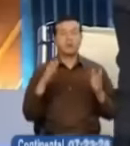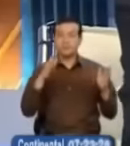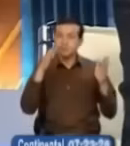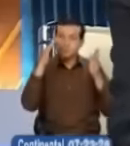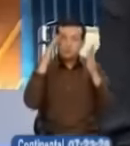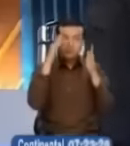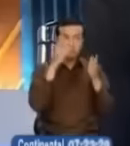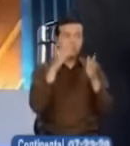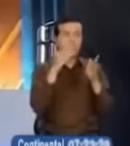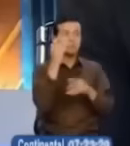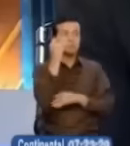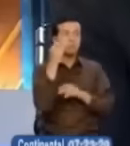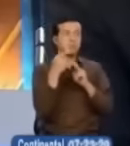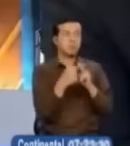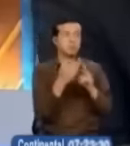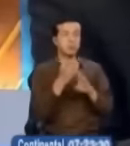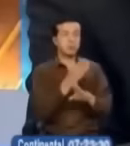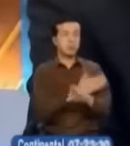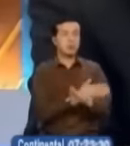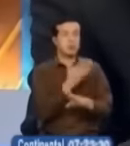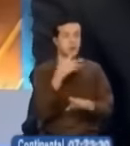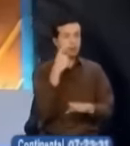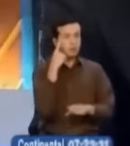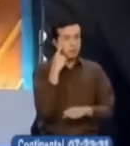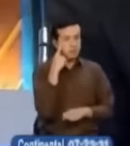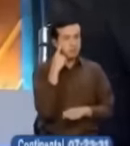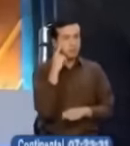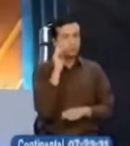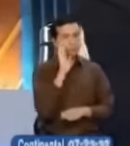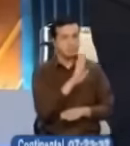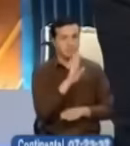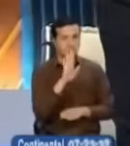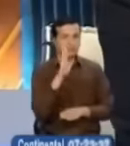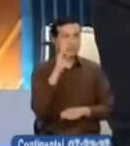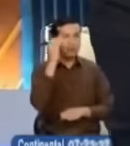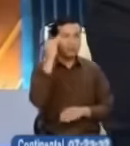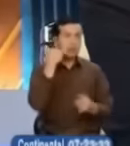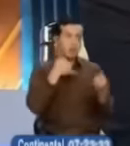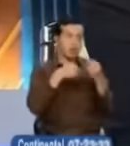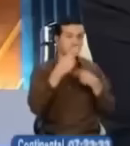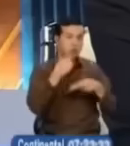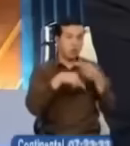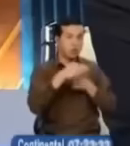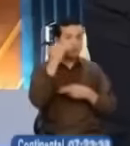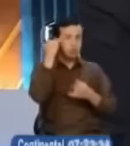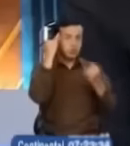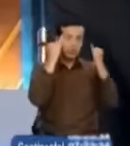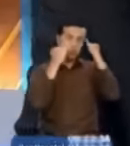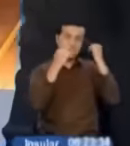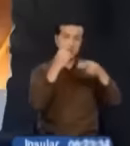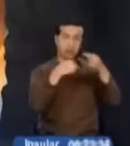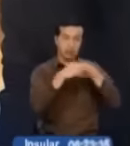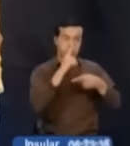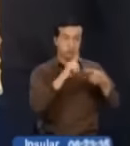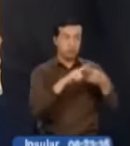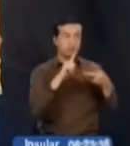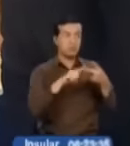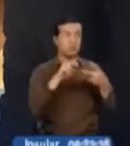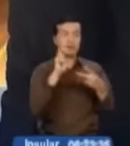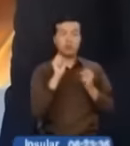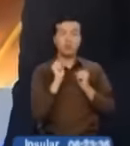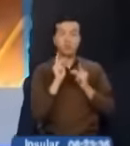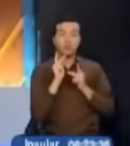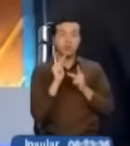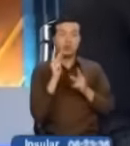estamos dirigiendo el crédito. Yo había hecho la división entre emprendimientos de subsistencia y emprendimiento de